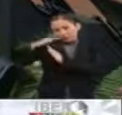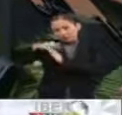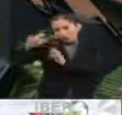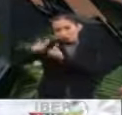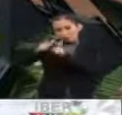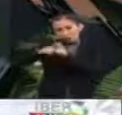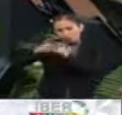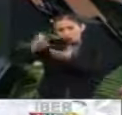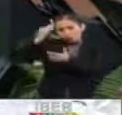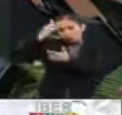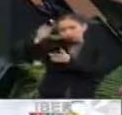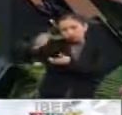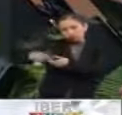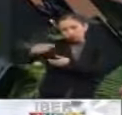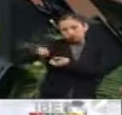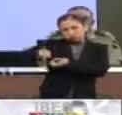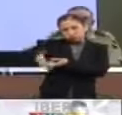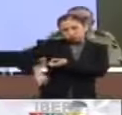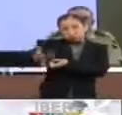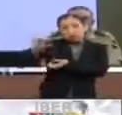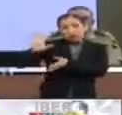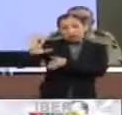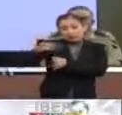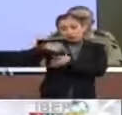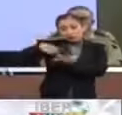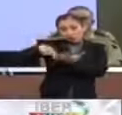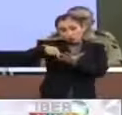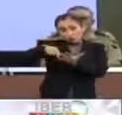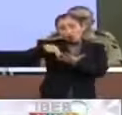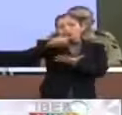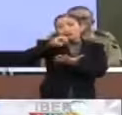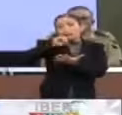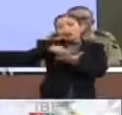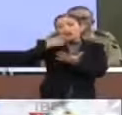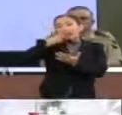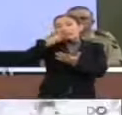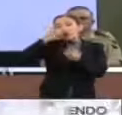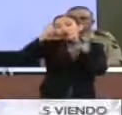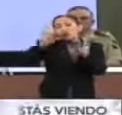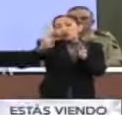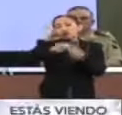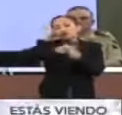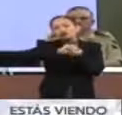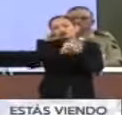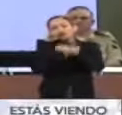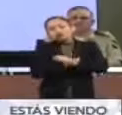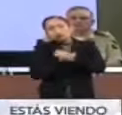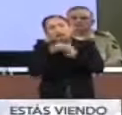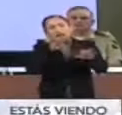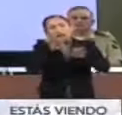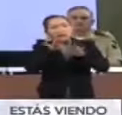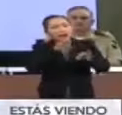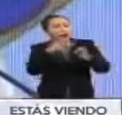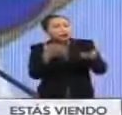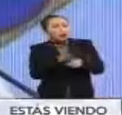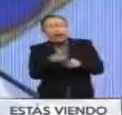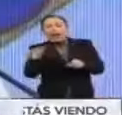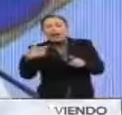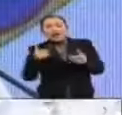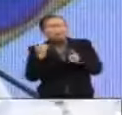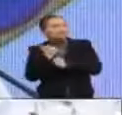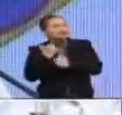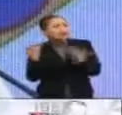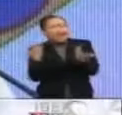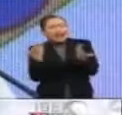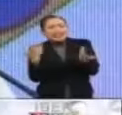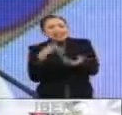los grupos que se les conoció ad hoc, que fueron 5, también se trató de la evolución de las tareas, Omar, de las Fuerzas